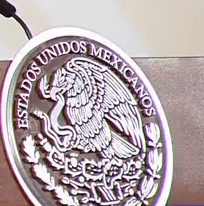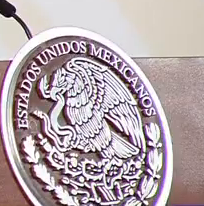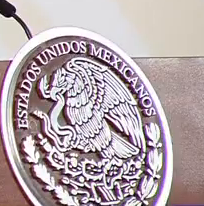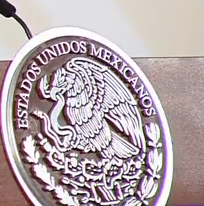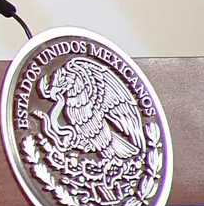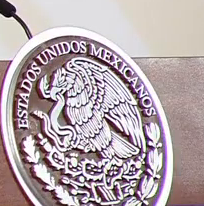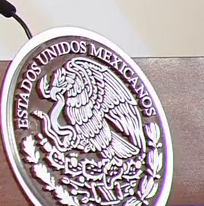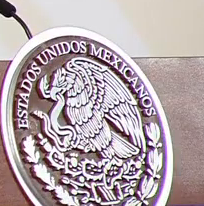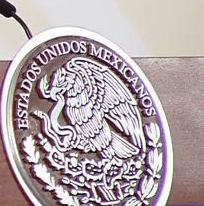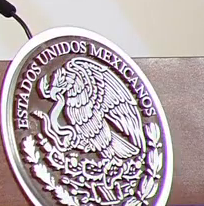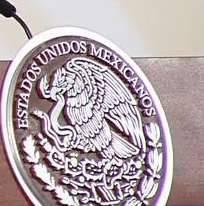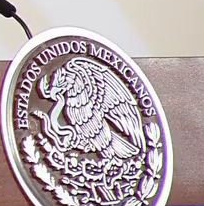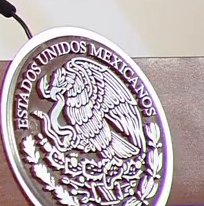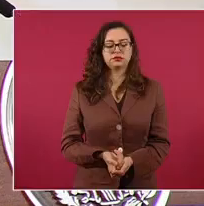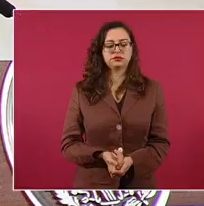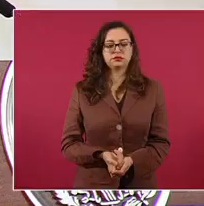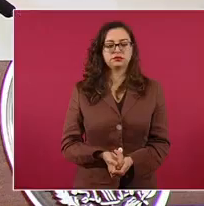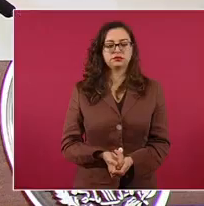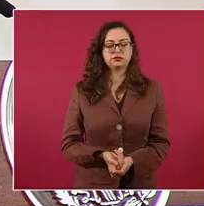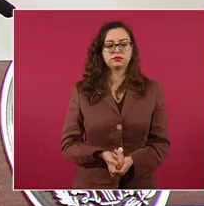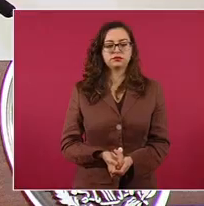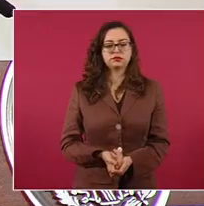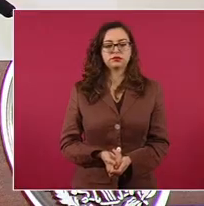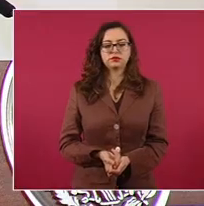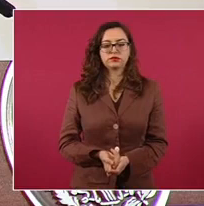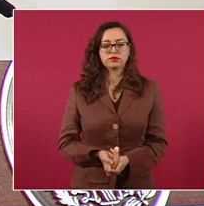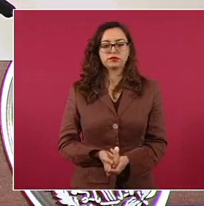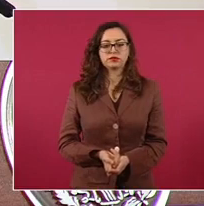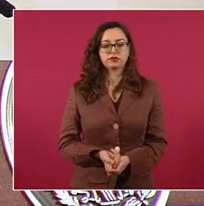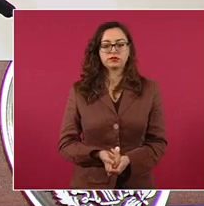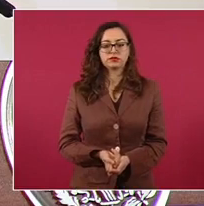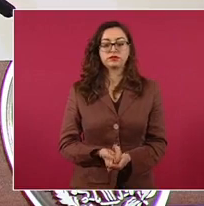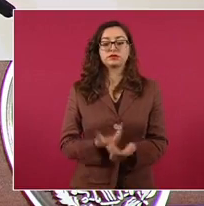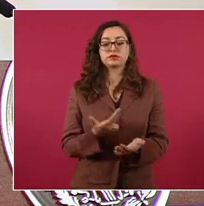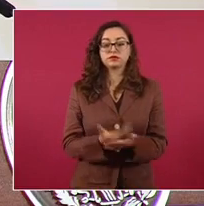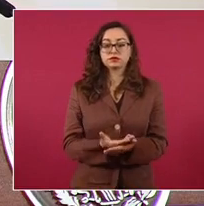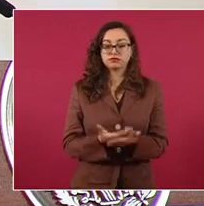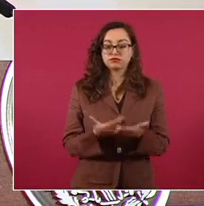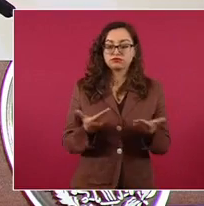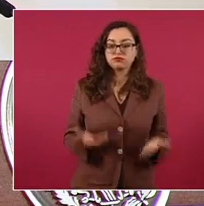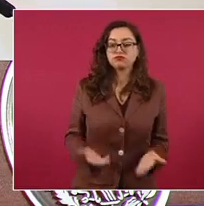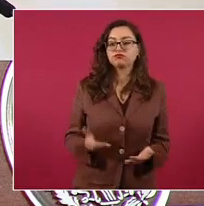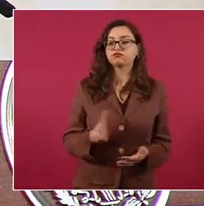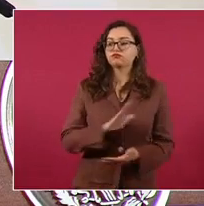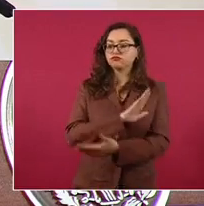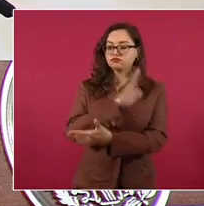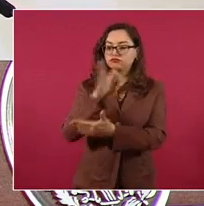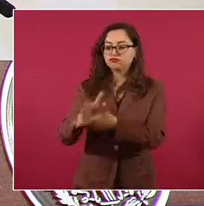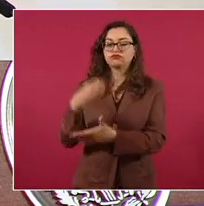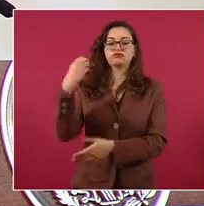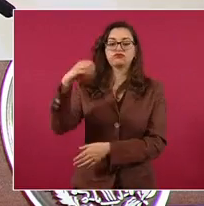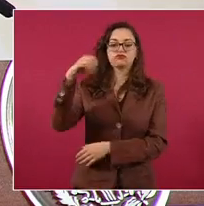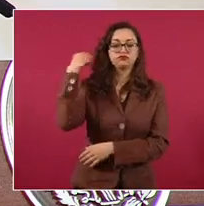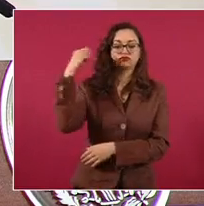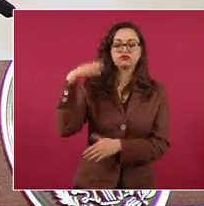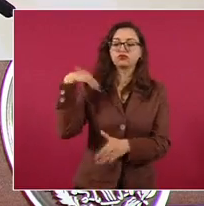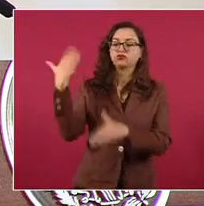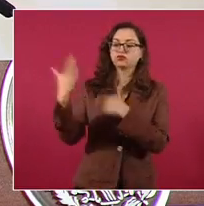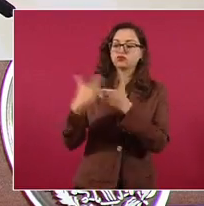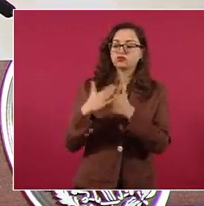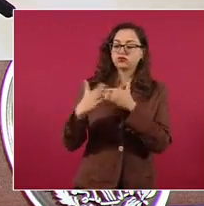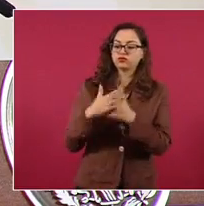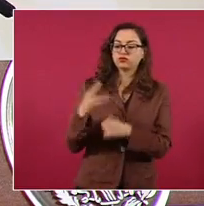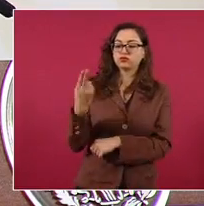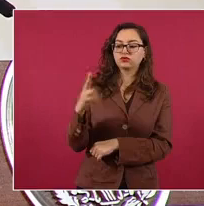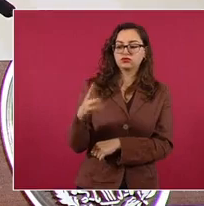298 millones de pesos. Estamos pues ahora en Oaxaca y en noviembre concluiremos esta